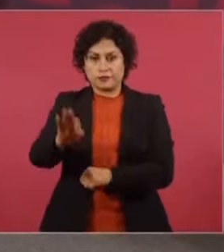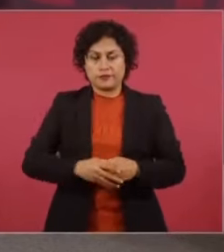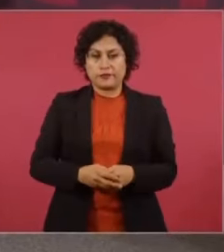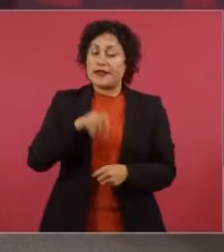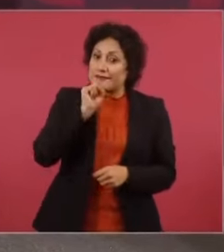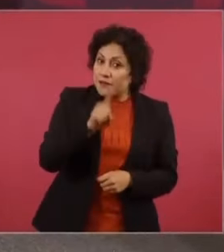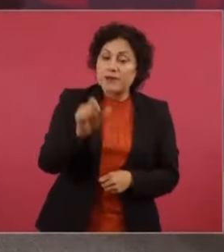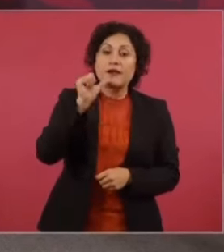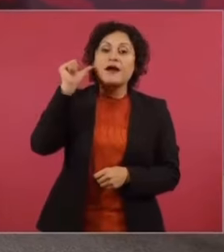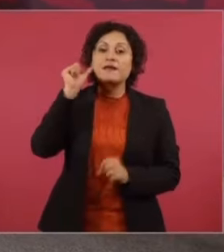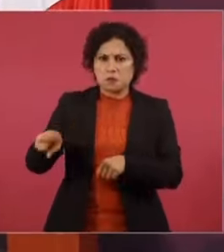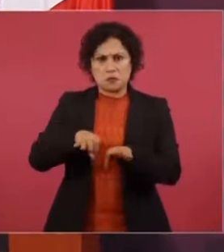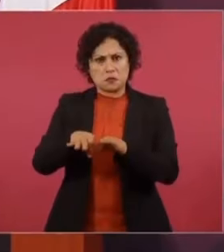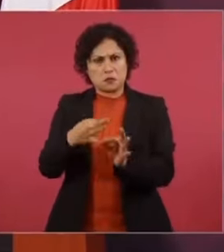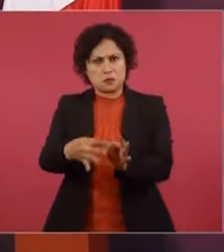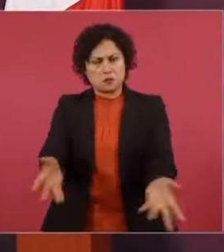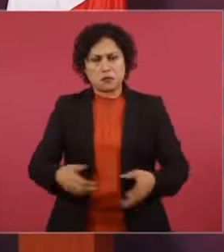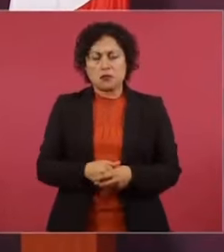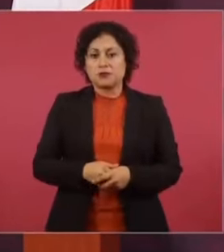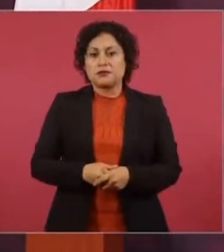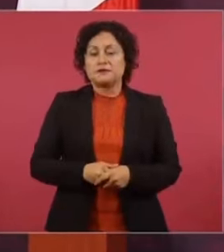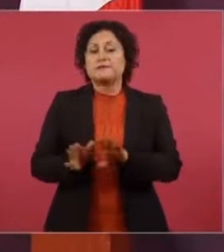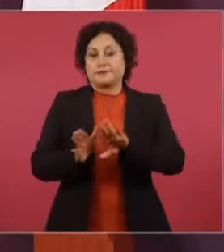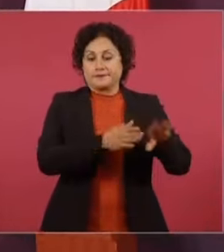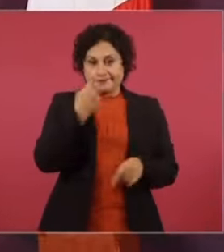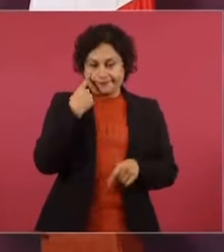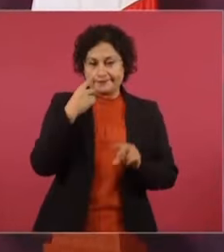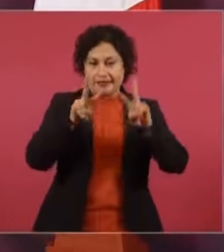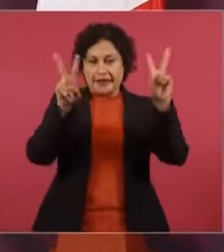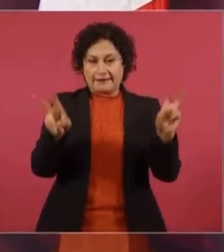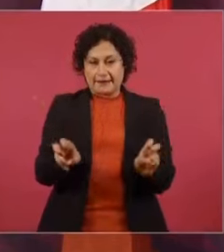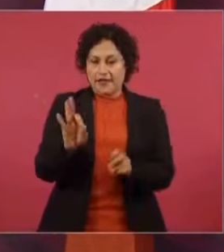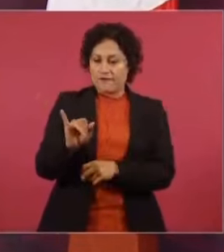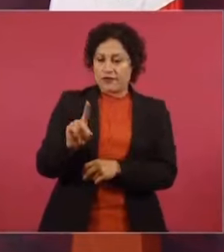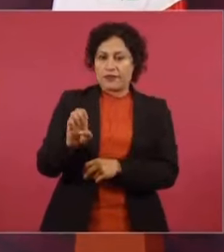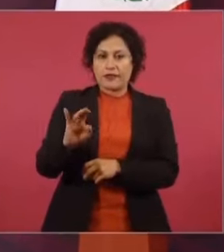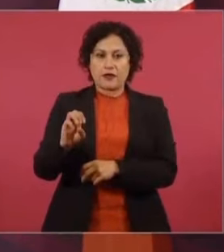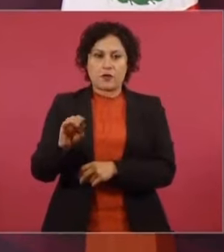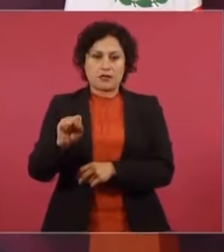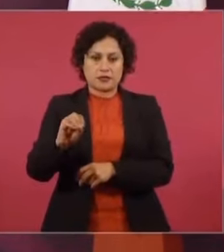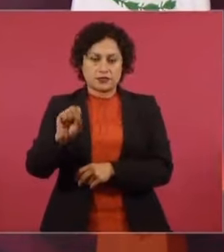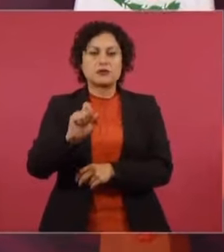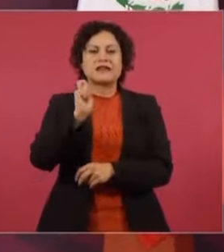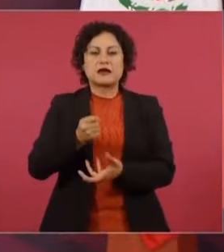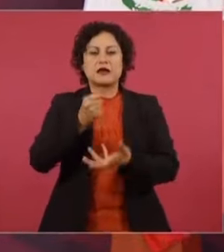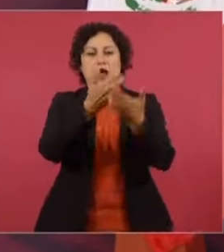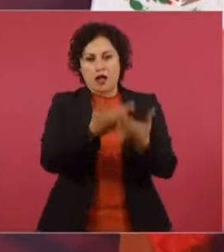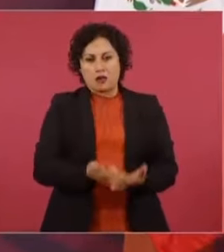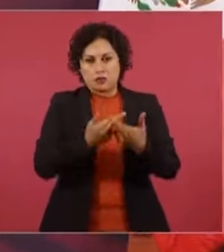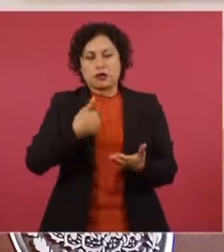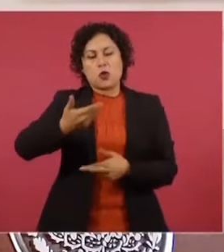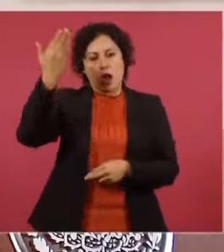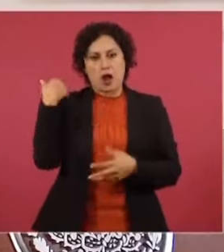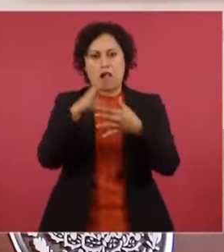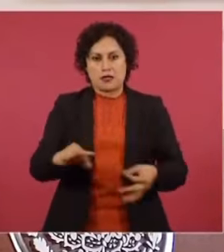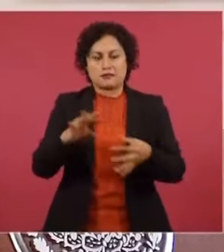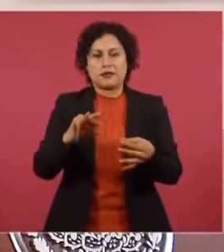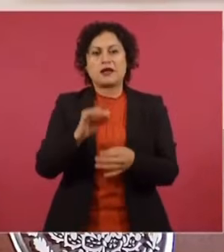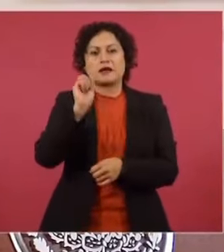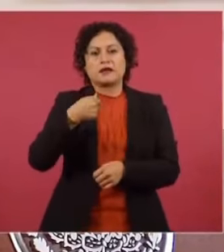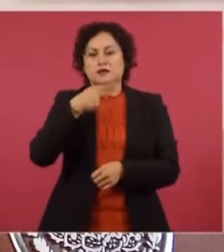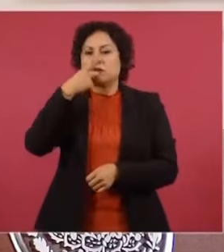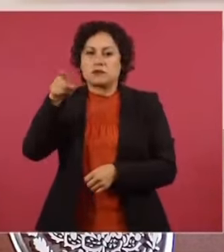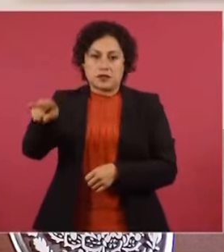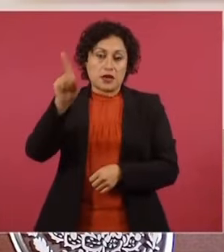intervino ayer en lo de los vapeadores. Lo de los fideicomisos, yo lo dije al principio, celebré que la presidenta,